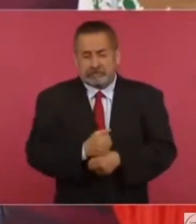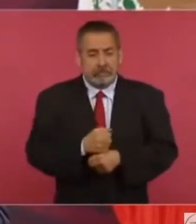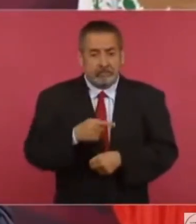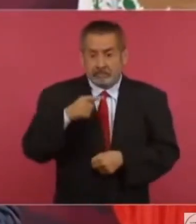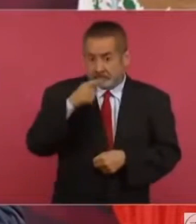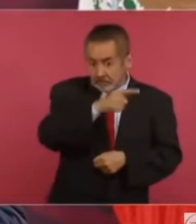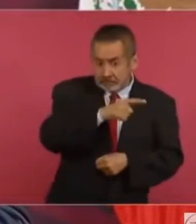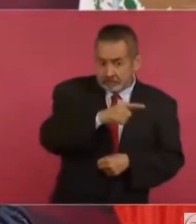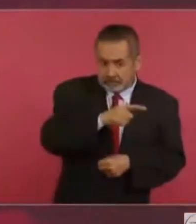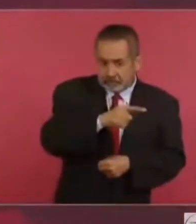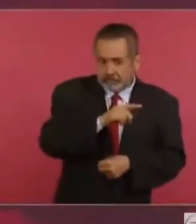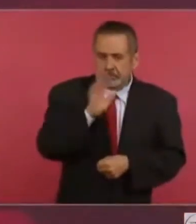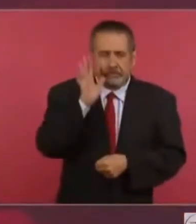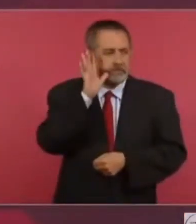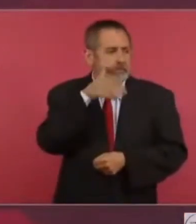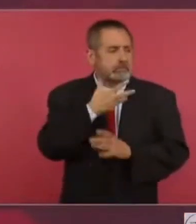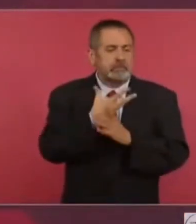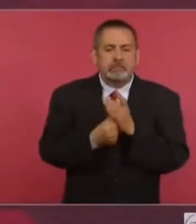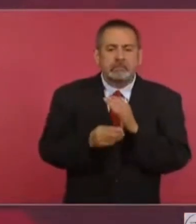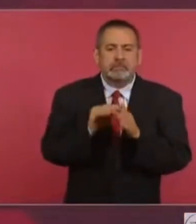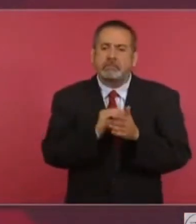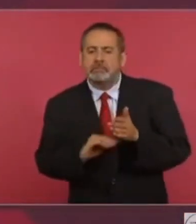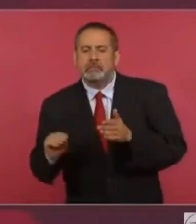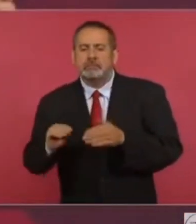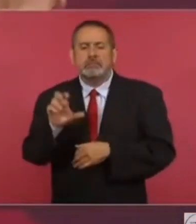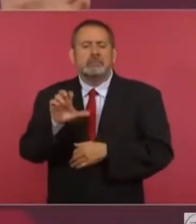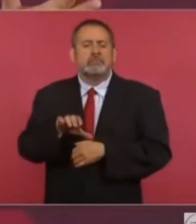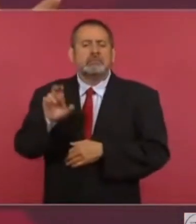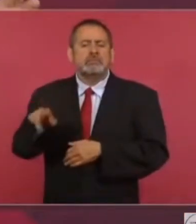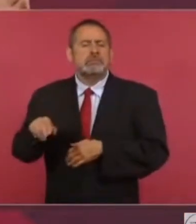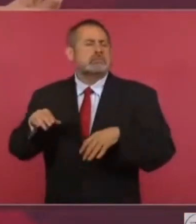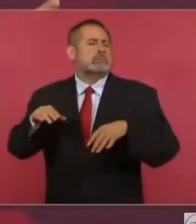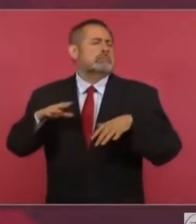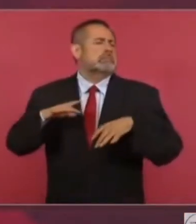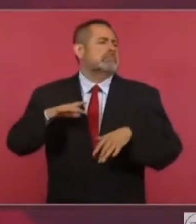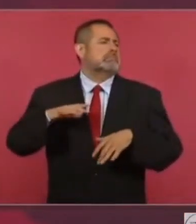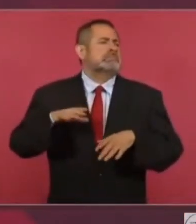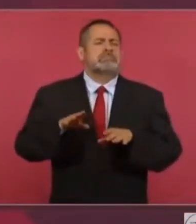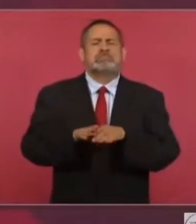se moría de frío, y él en Cancún.